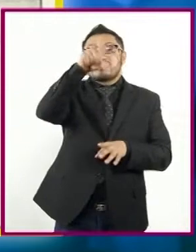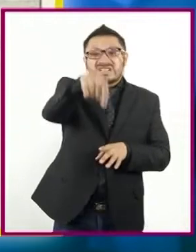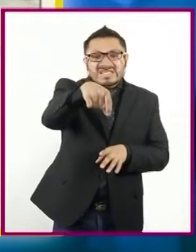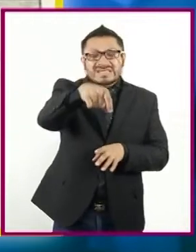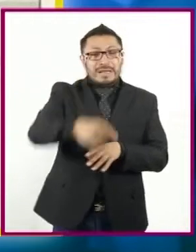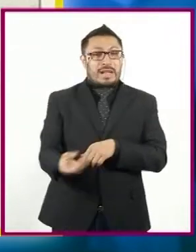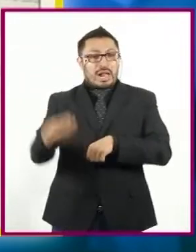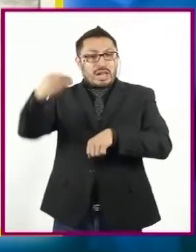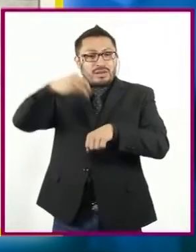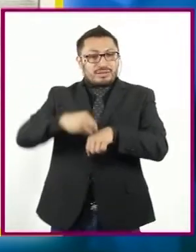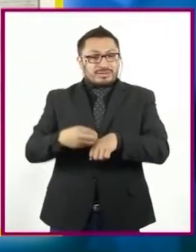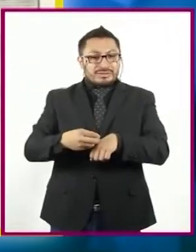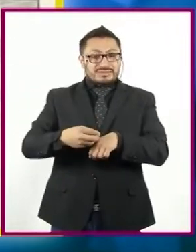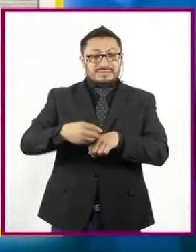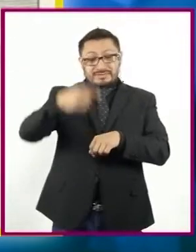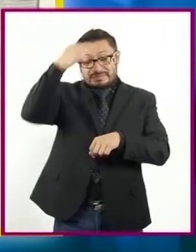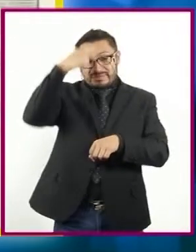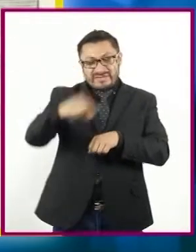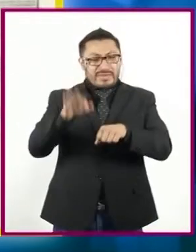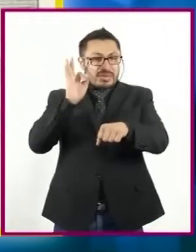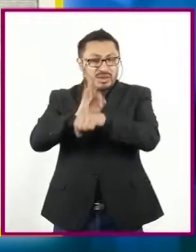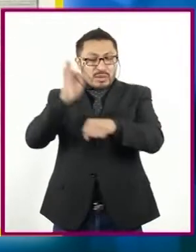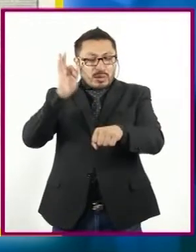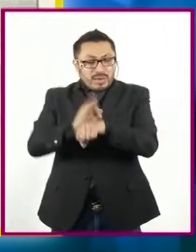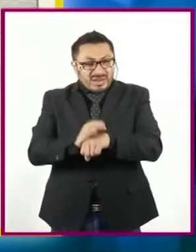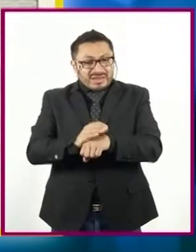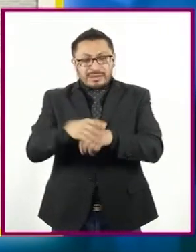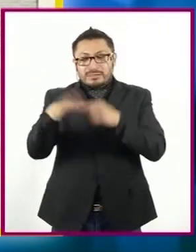colocaban ungüentos para protegerse de los olores.